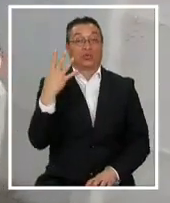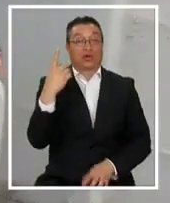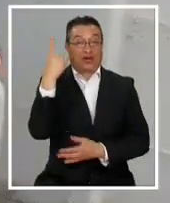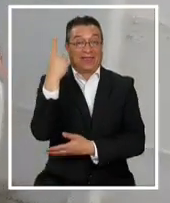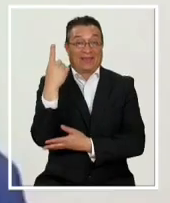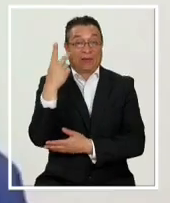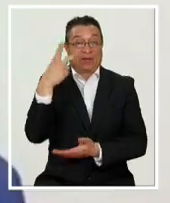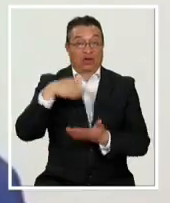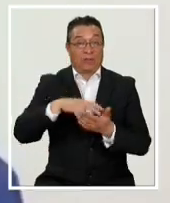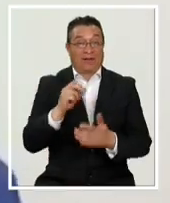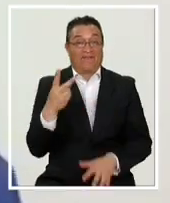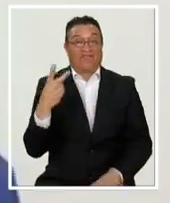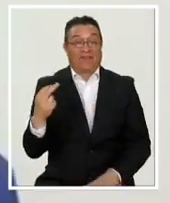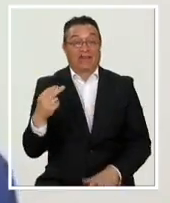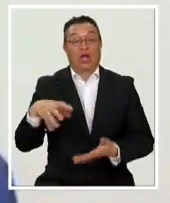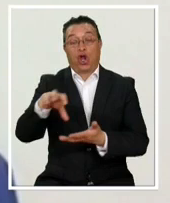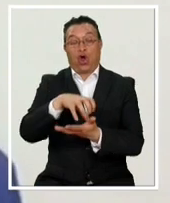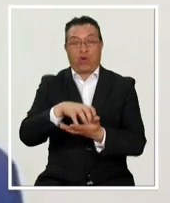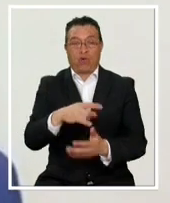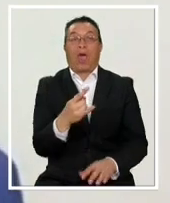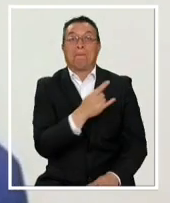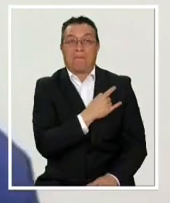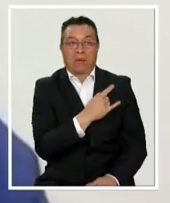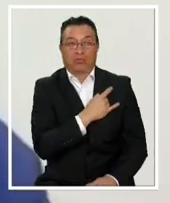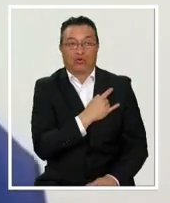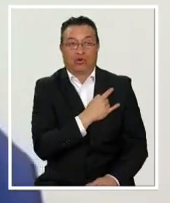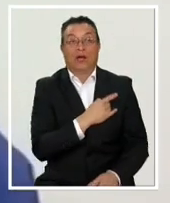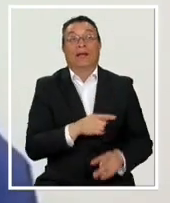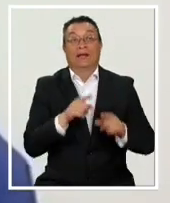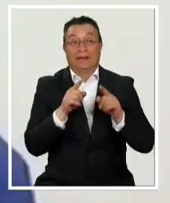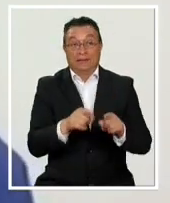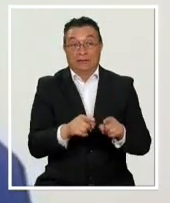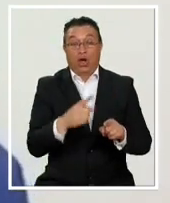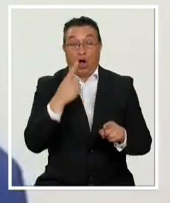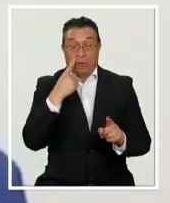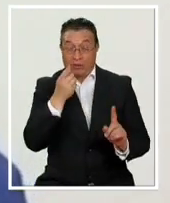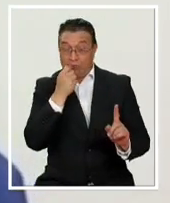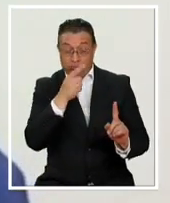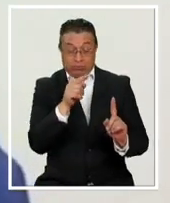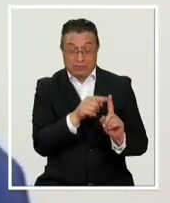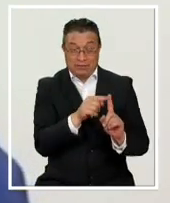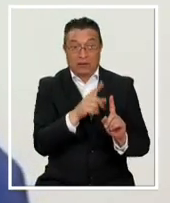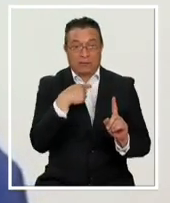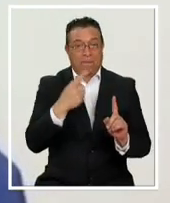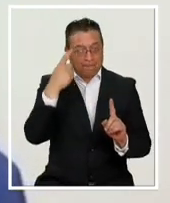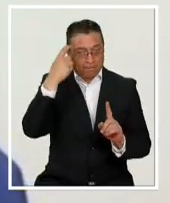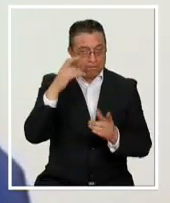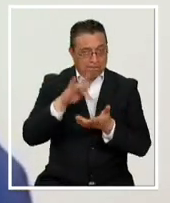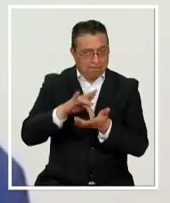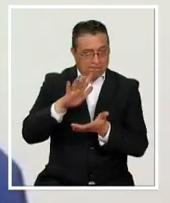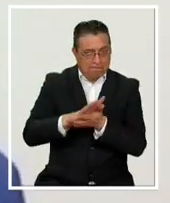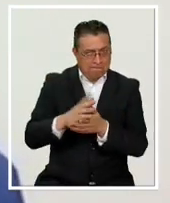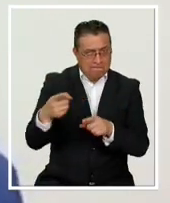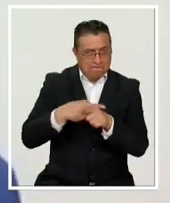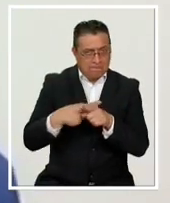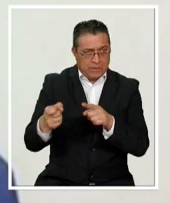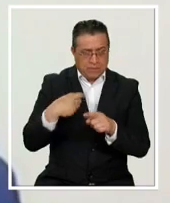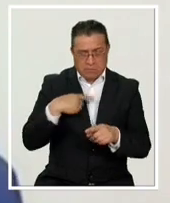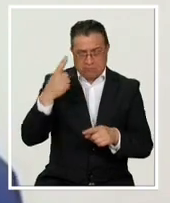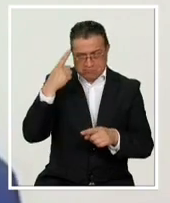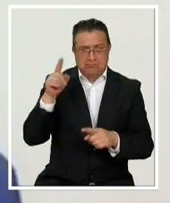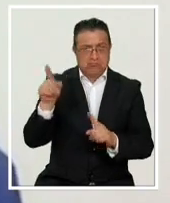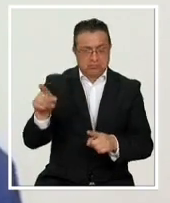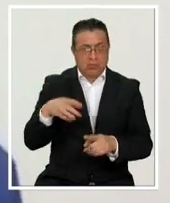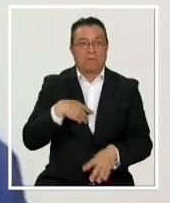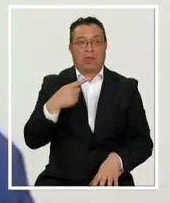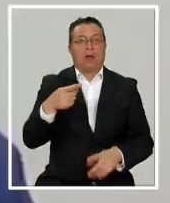del año 2020 en la comuna de Maipú. Oportunidad cuando el imputado, motivado por rencillas y tras encarar a la víctima,